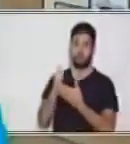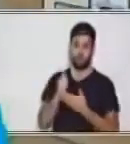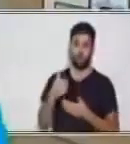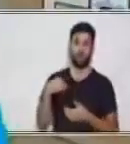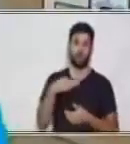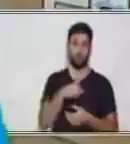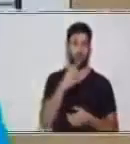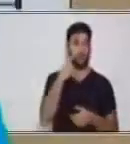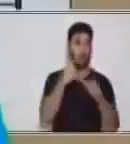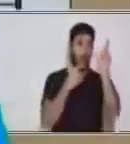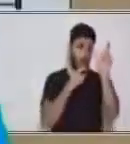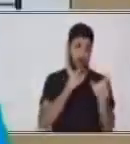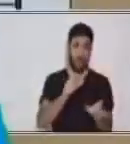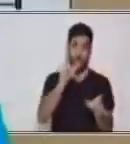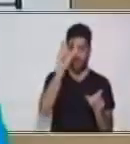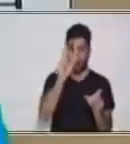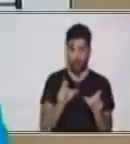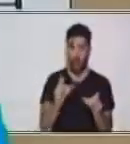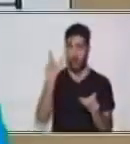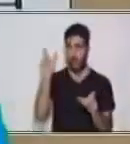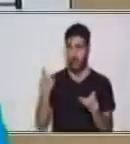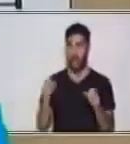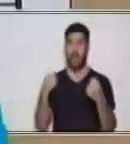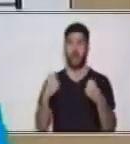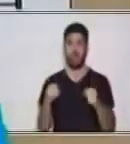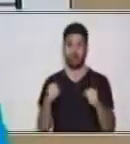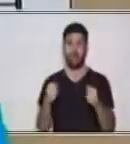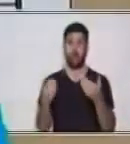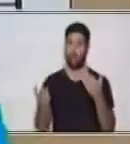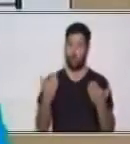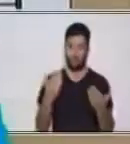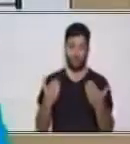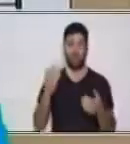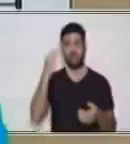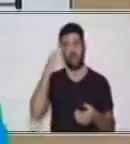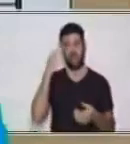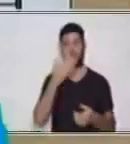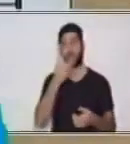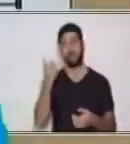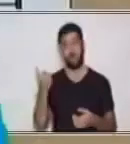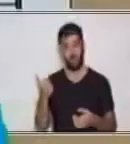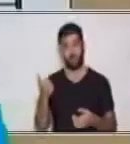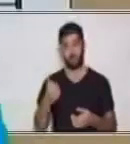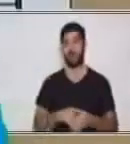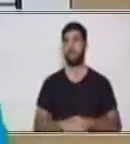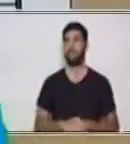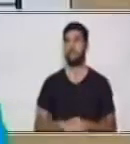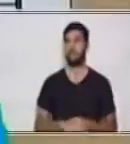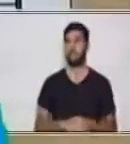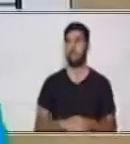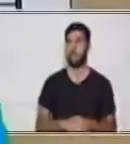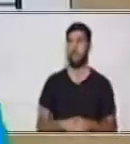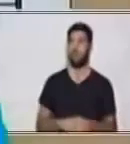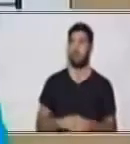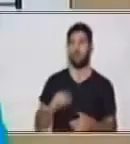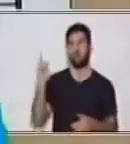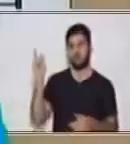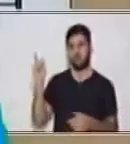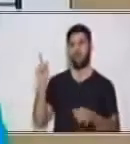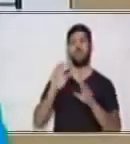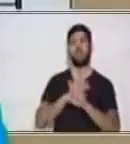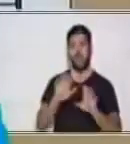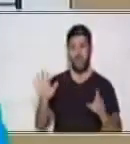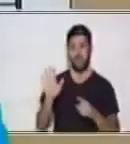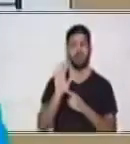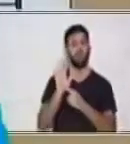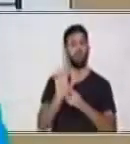El hacer comparaciones, presenta datos y deducir tendencias. Posiblemente no solo este tipo de gráfica nos